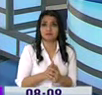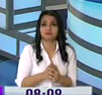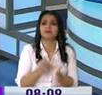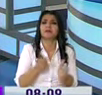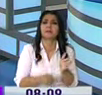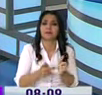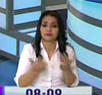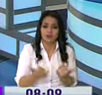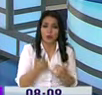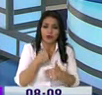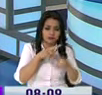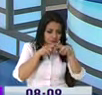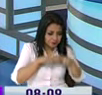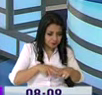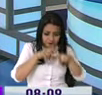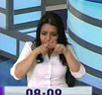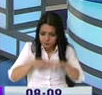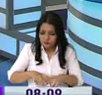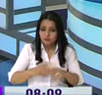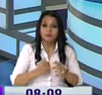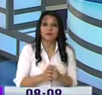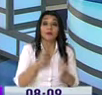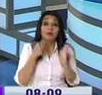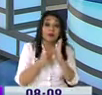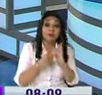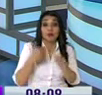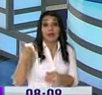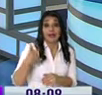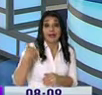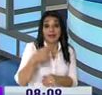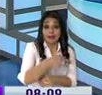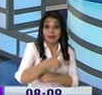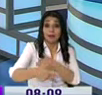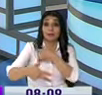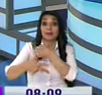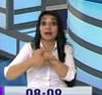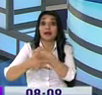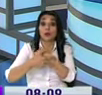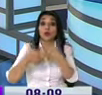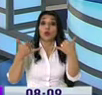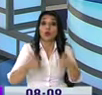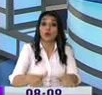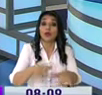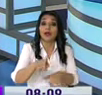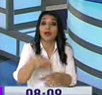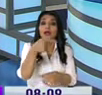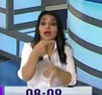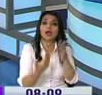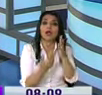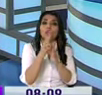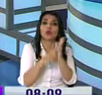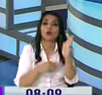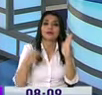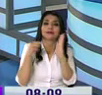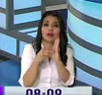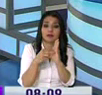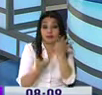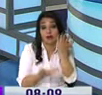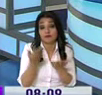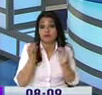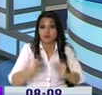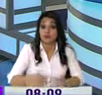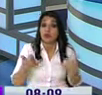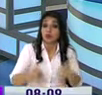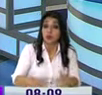Yo estaba dando vueltas. Puede ser que Argentina y Paraguay vayan a jugar con Nueva Zelanda. Ese es el equipo, el país con el cual van a jugar